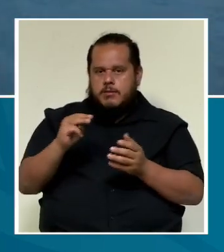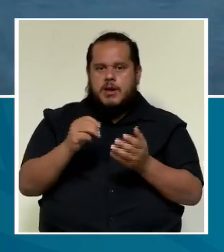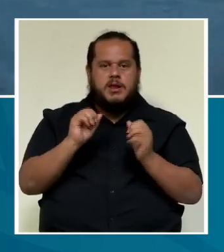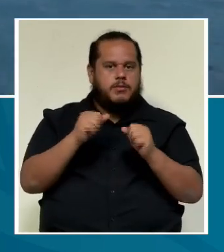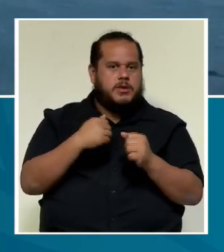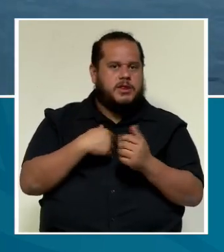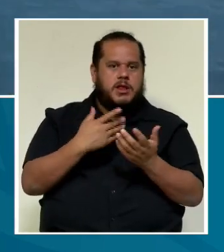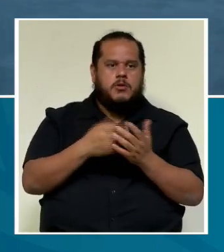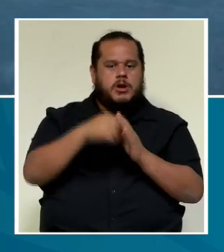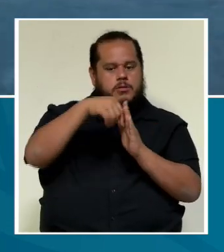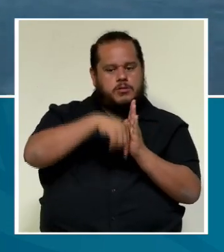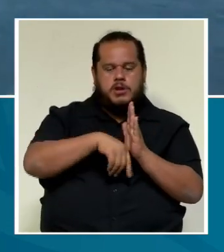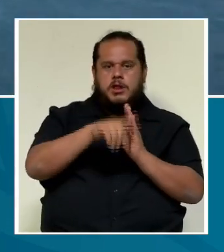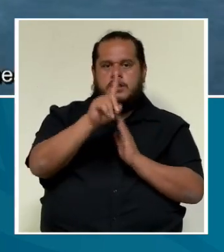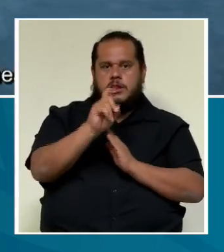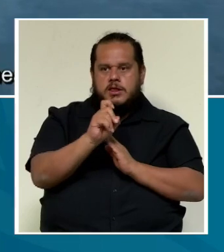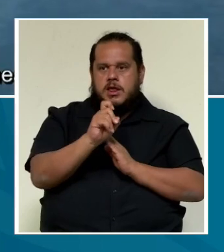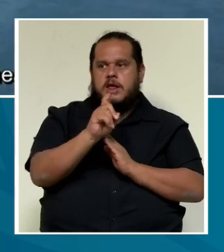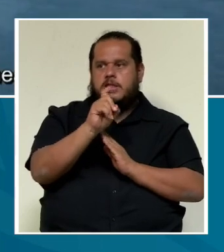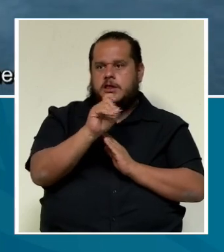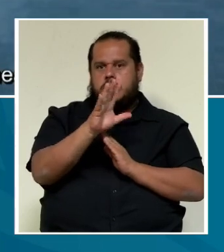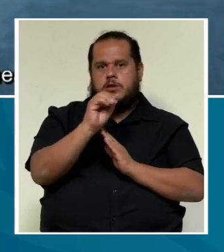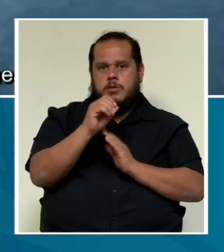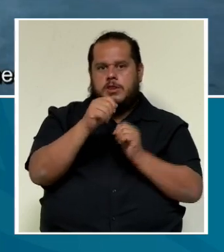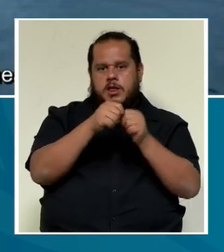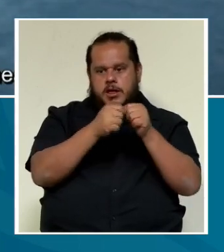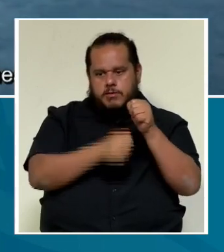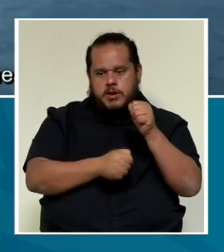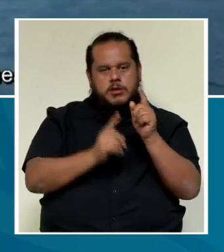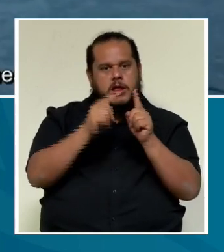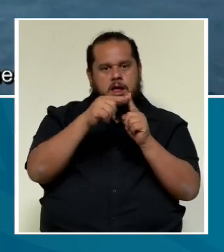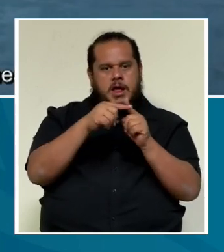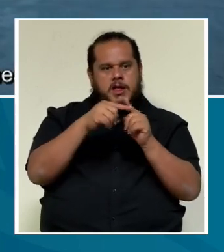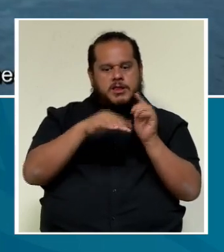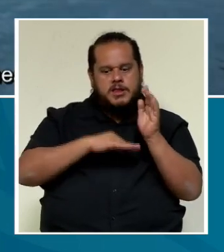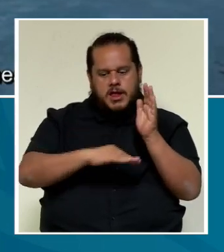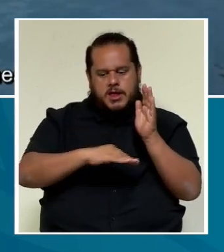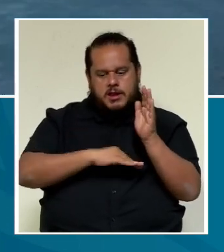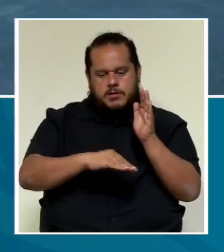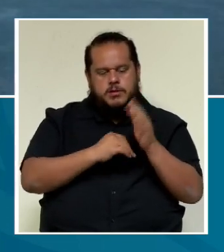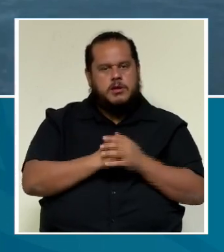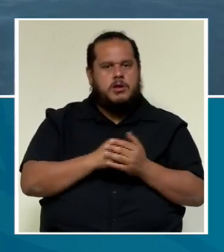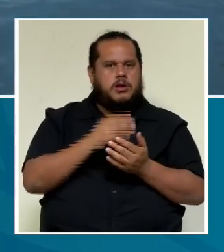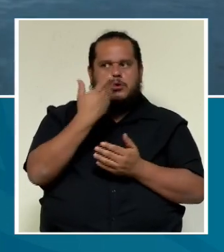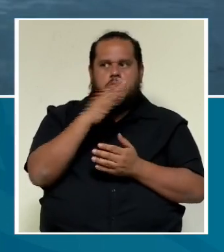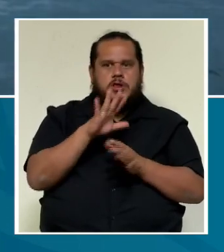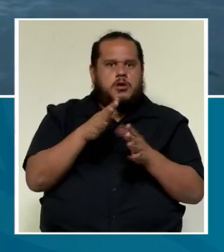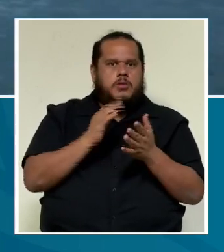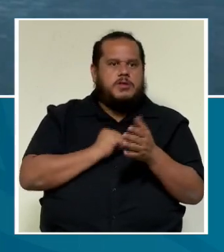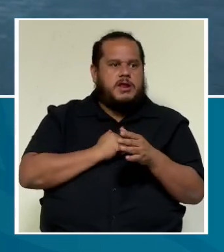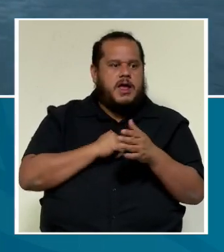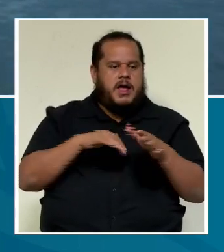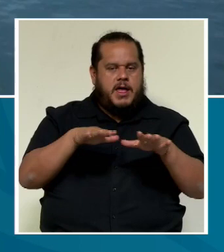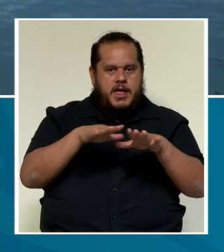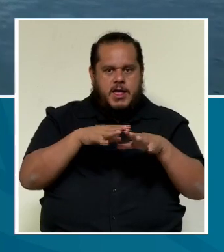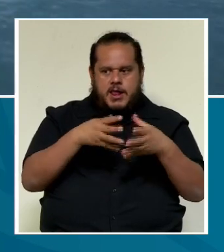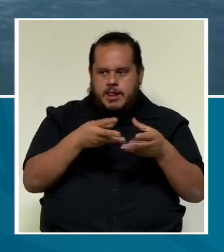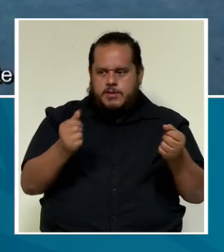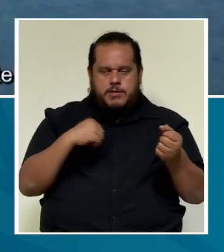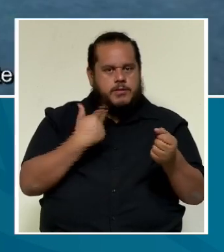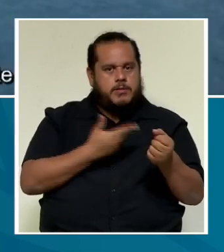una profundidad a lo mejor de 100, 150 metros hasta el lecho marino. No sé cómo será la plataforma